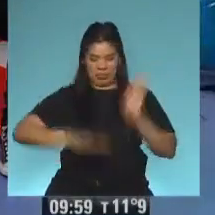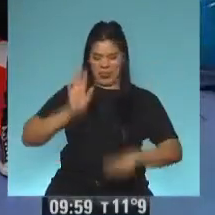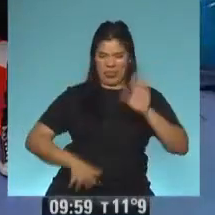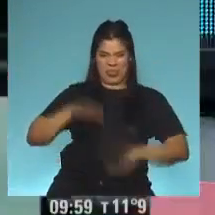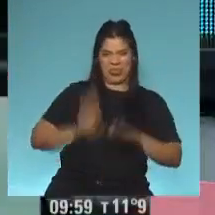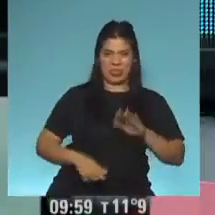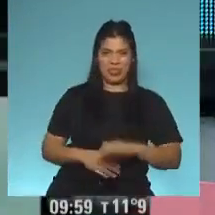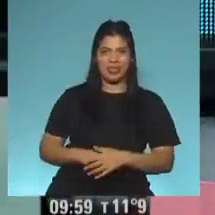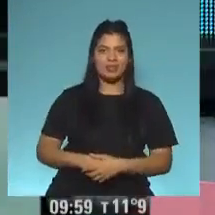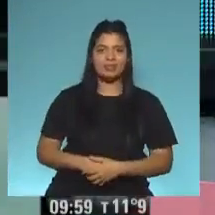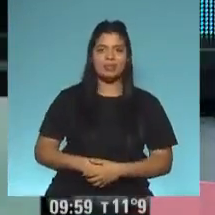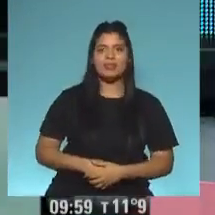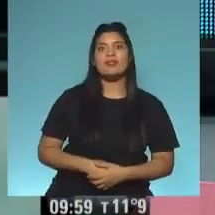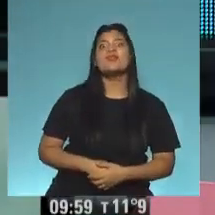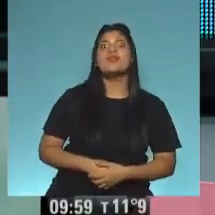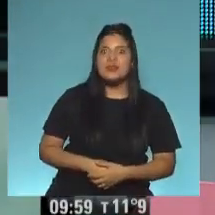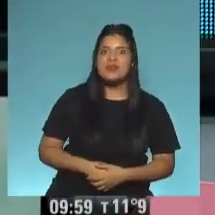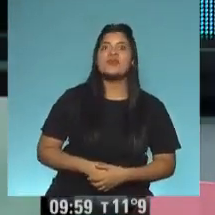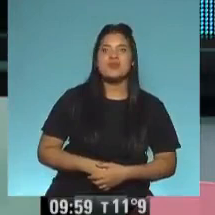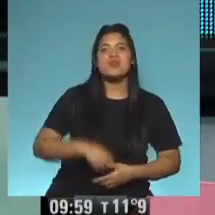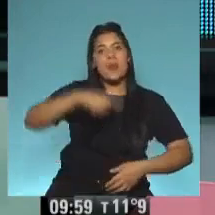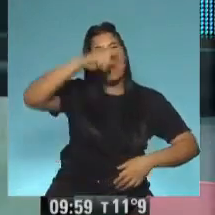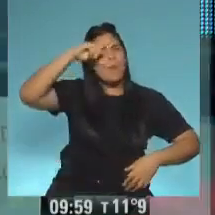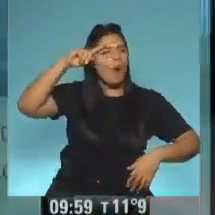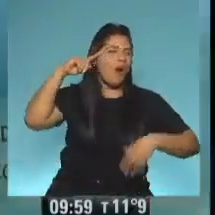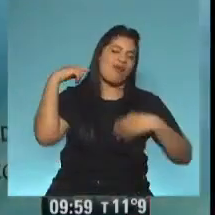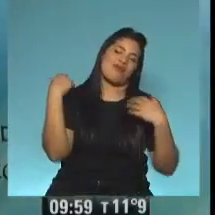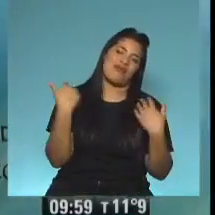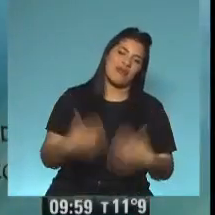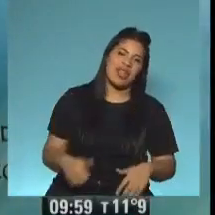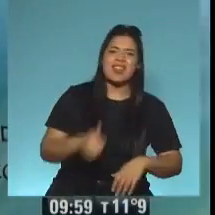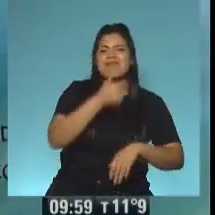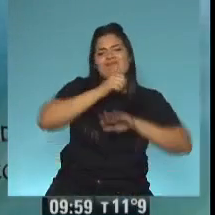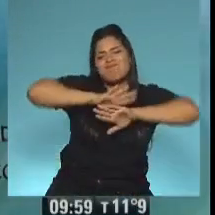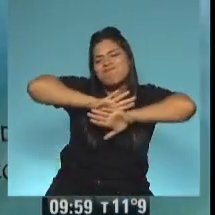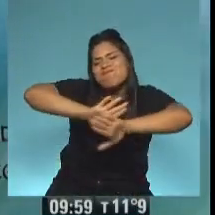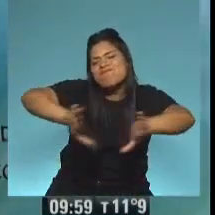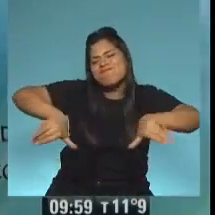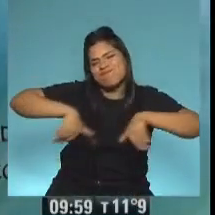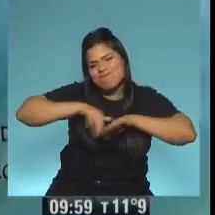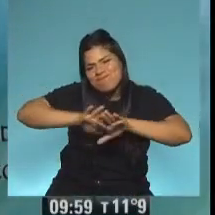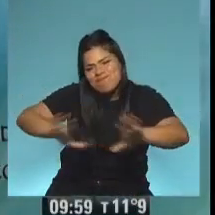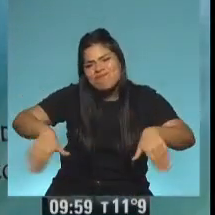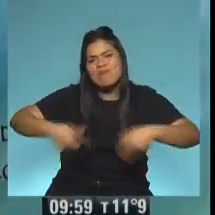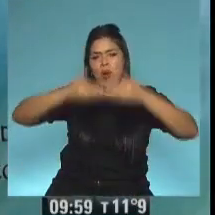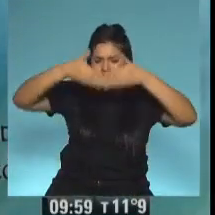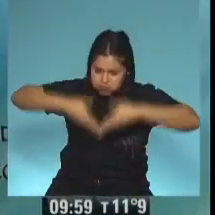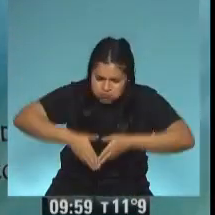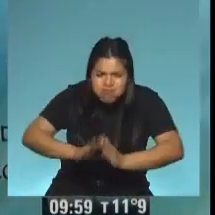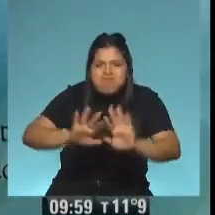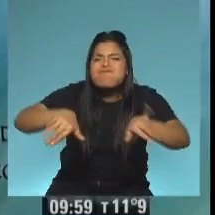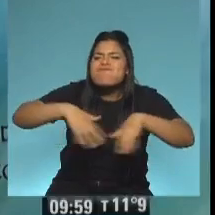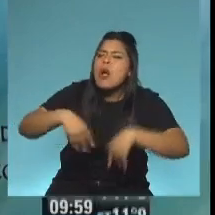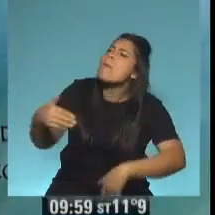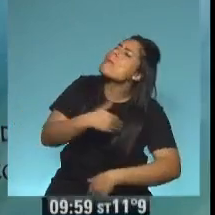Al fin, se zambulló en el mar. Nadó para acá, nadó para allá. ¡Ey, mamá! ¡Mira